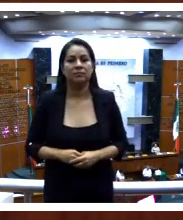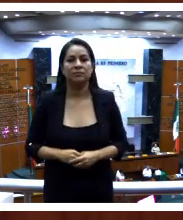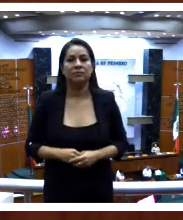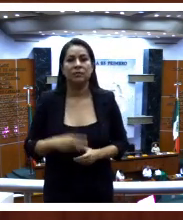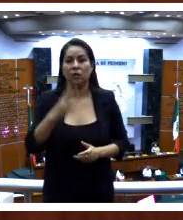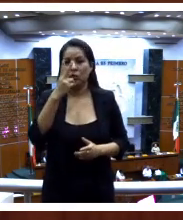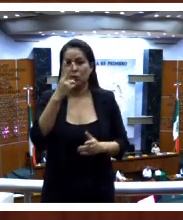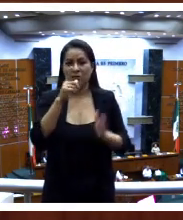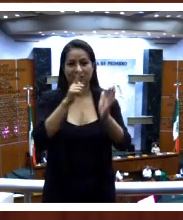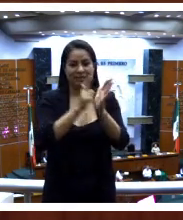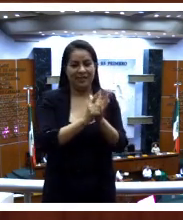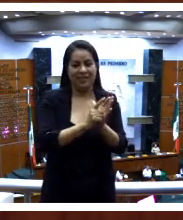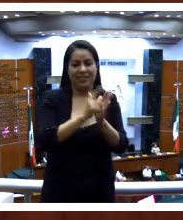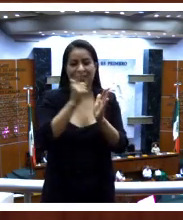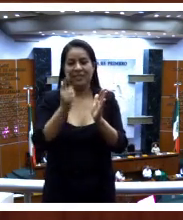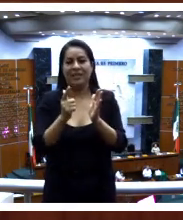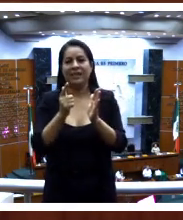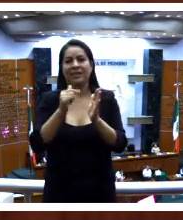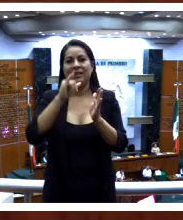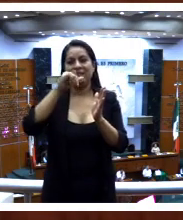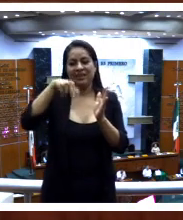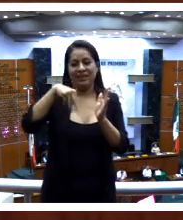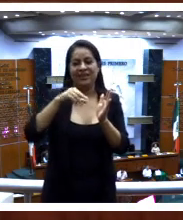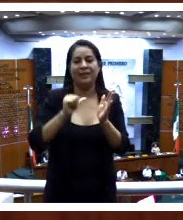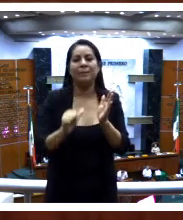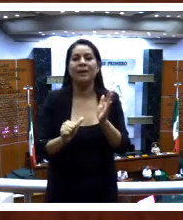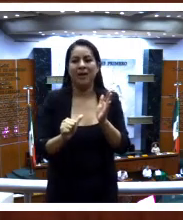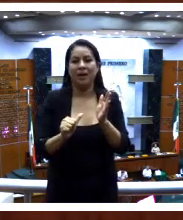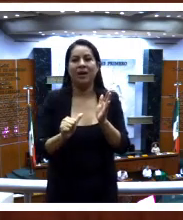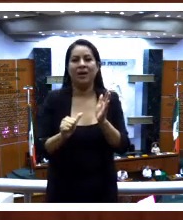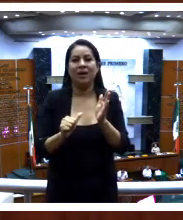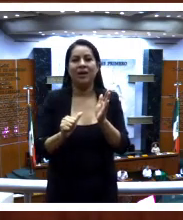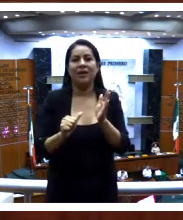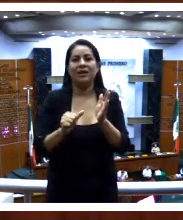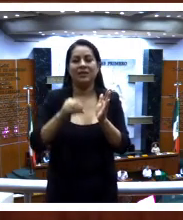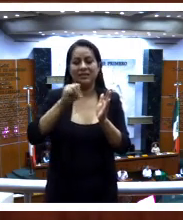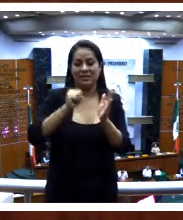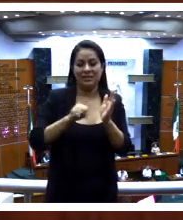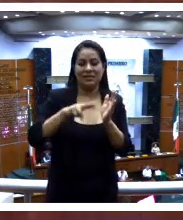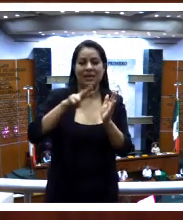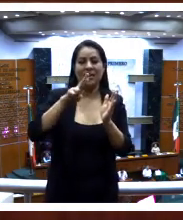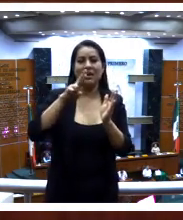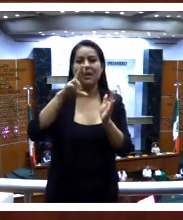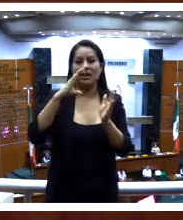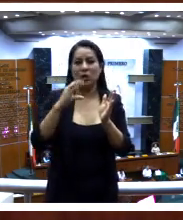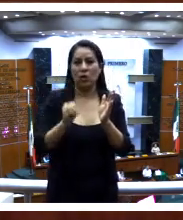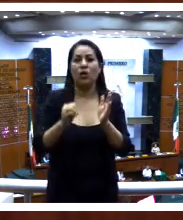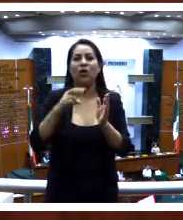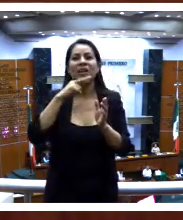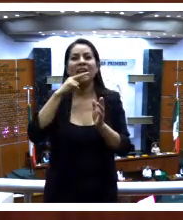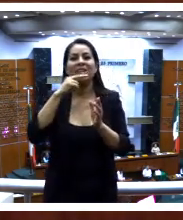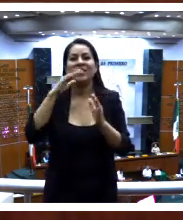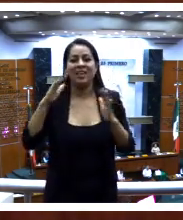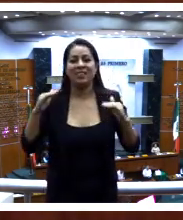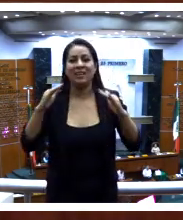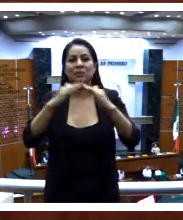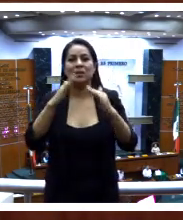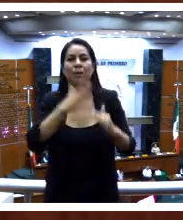Son 2 libros, el de Ignacio Manuel Tamirano, El Zarco y Navidad en las Montañas. Muy buenas tardes.